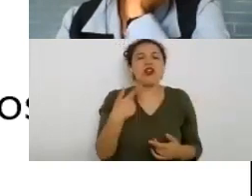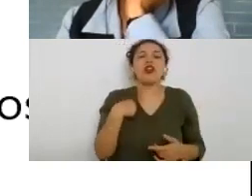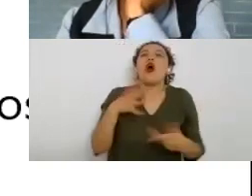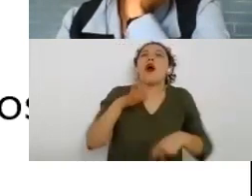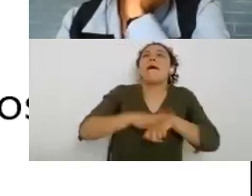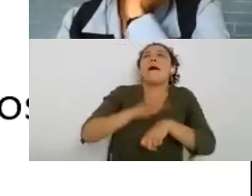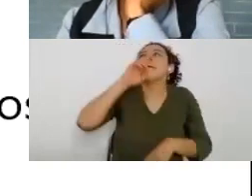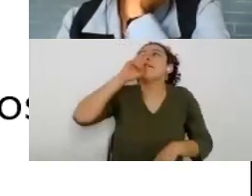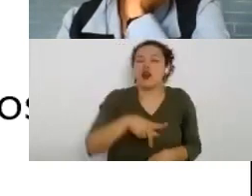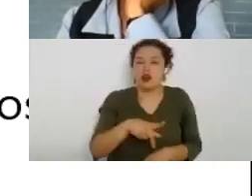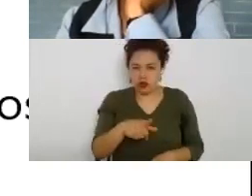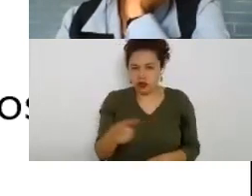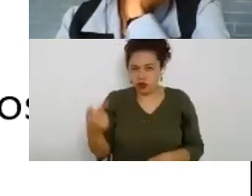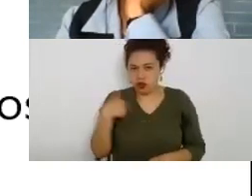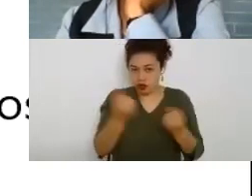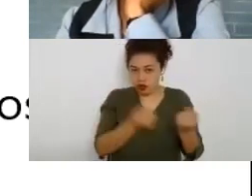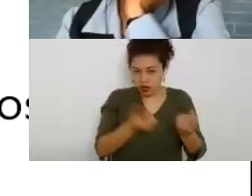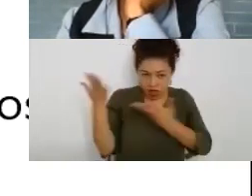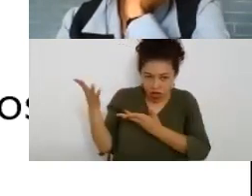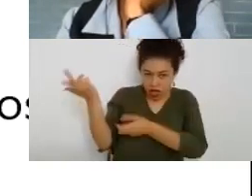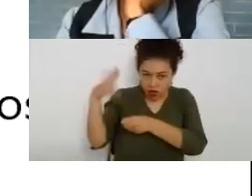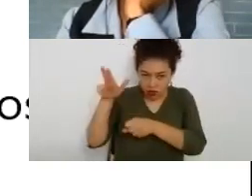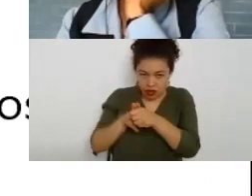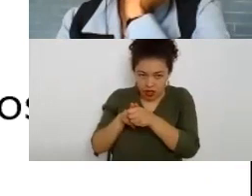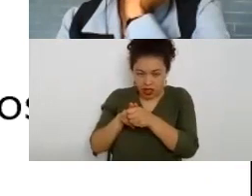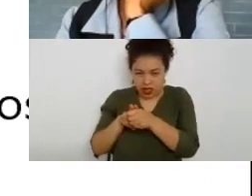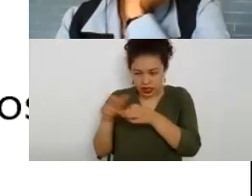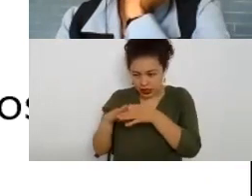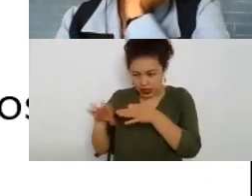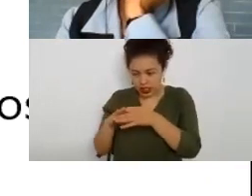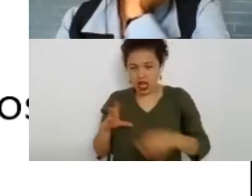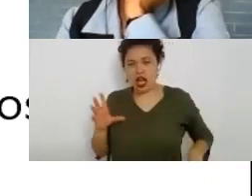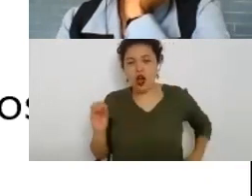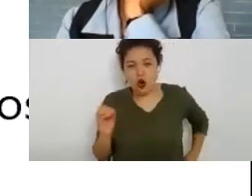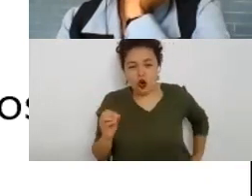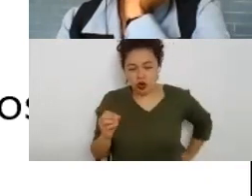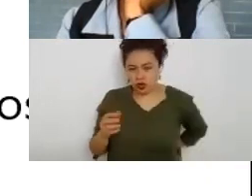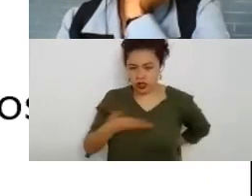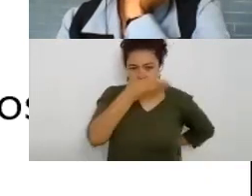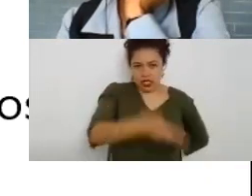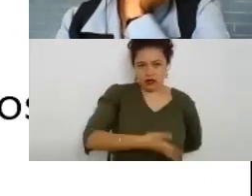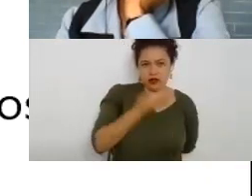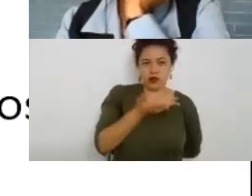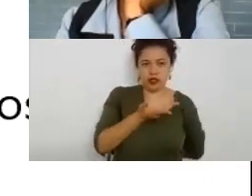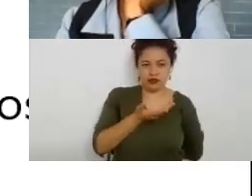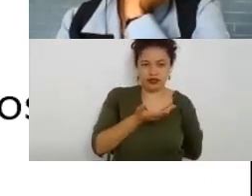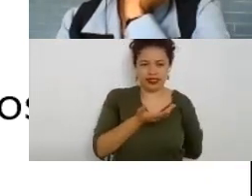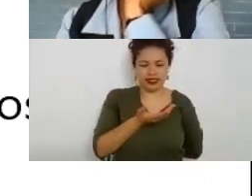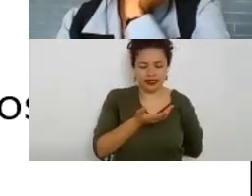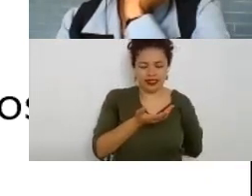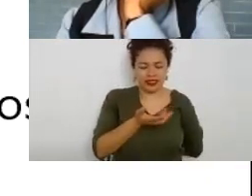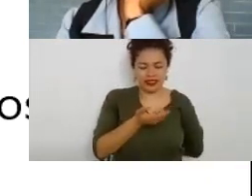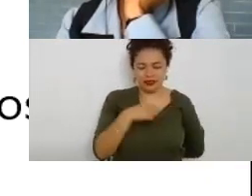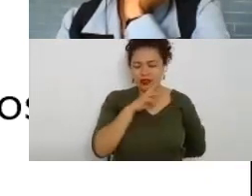mejor? Trasladarlo a un hospital cercano, esperar el servicio porque me preocuparía a lo mejor